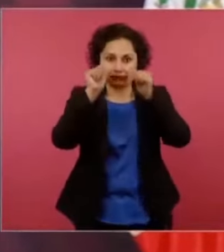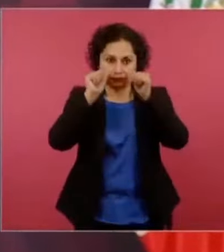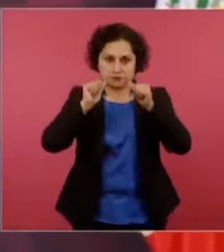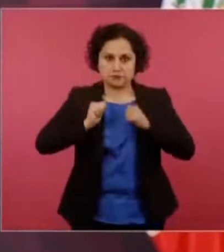un oficio noble, pero además que produce mucha, mucha, mucha satisfacción,